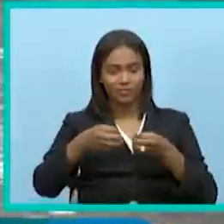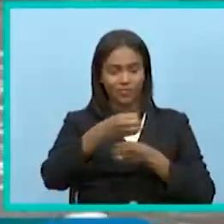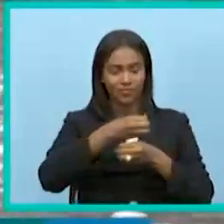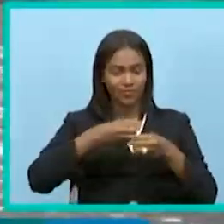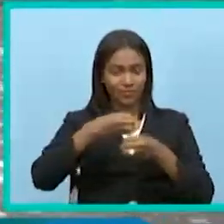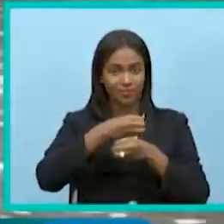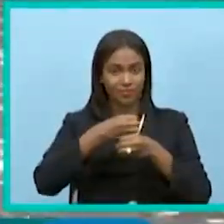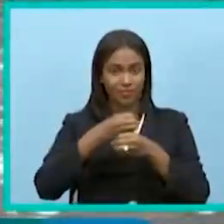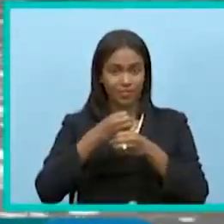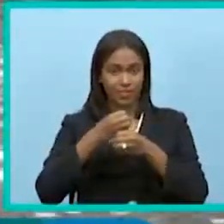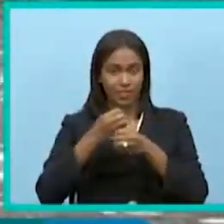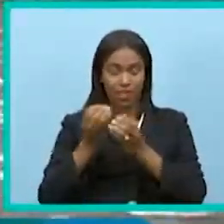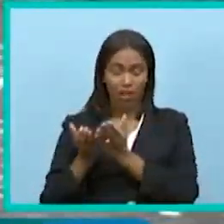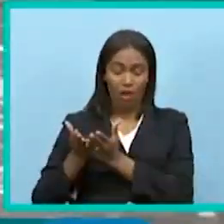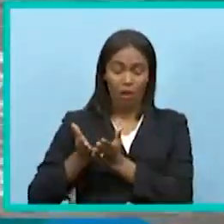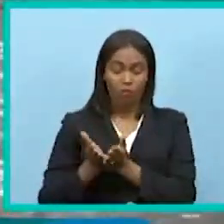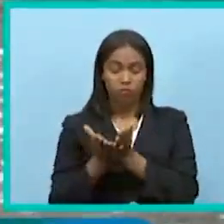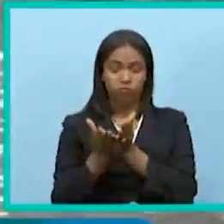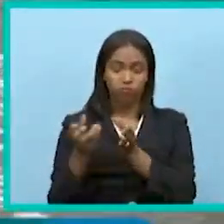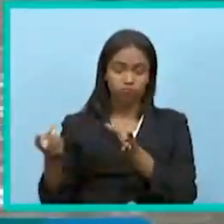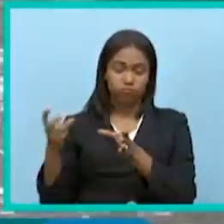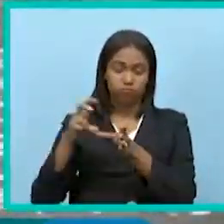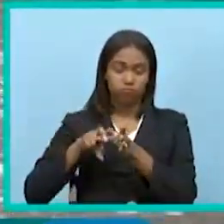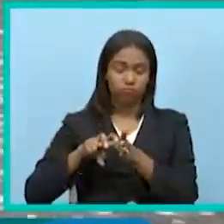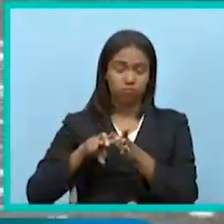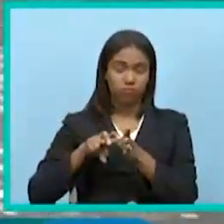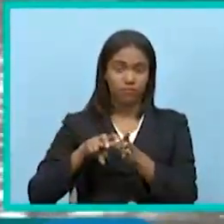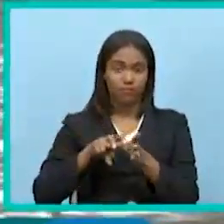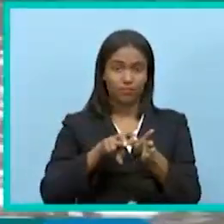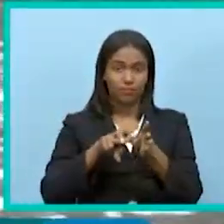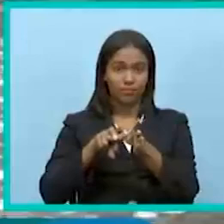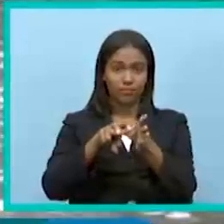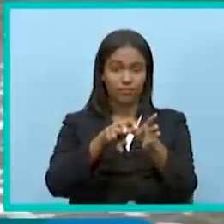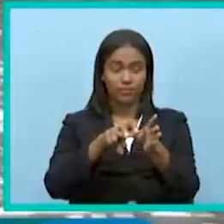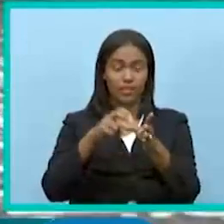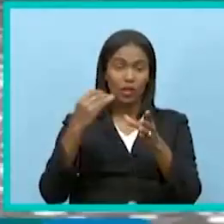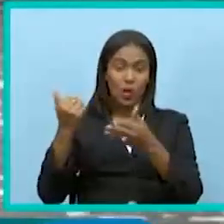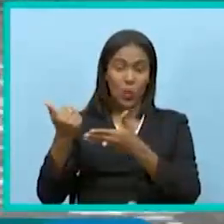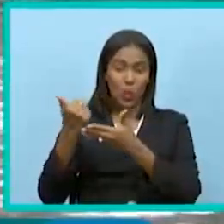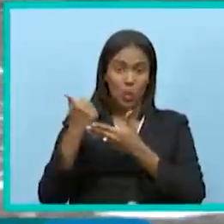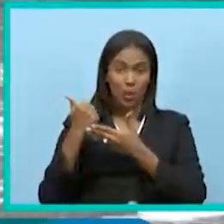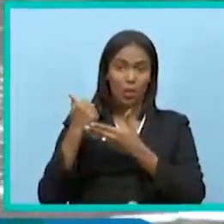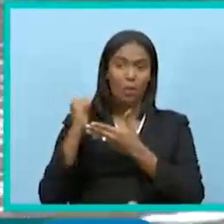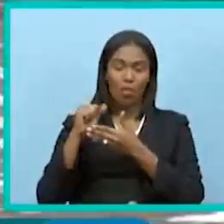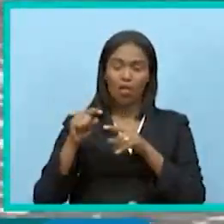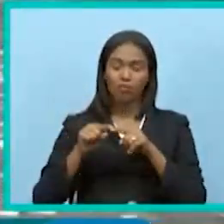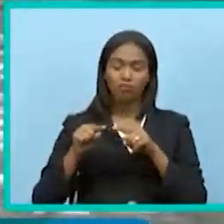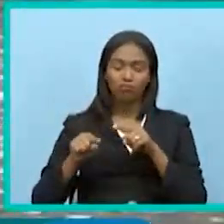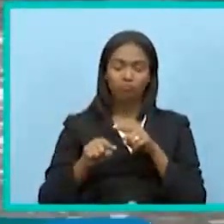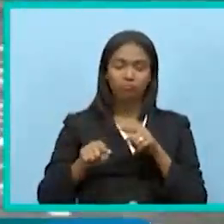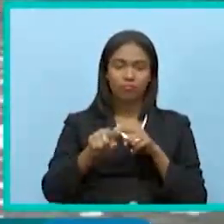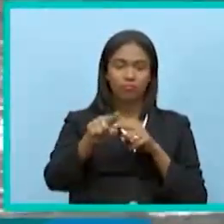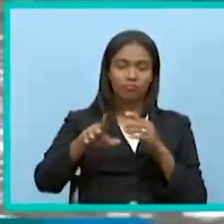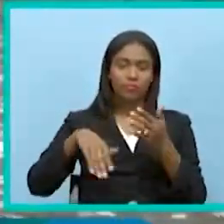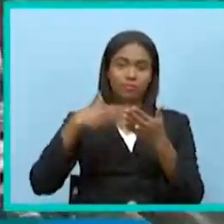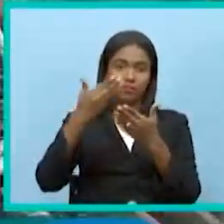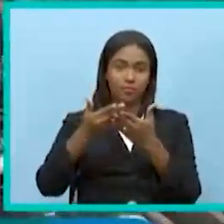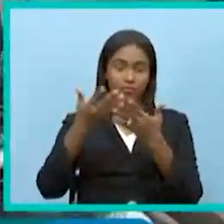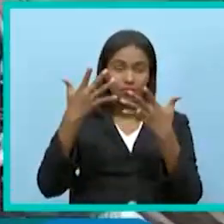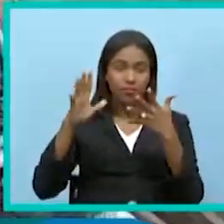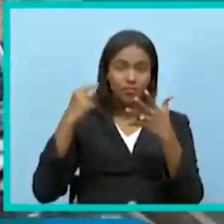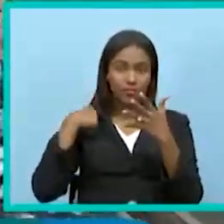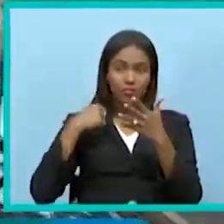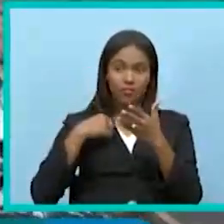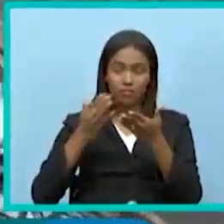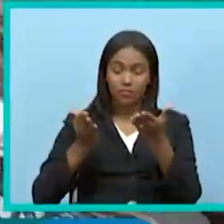una yola que nos han hecho el favor de cruzarnos de este lado. Ya pudimos